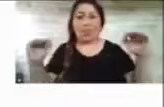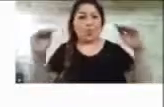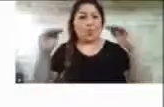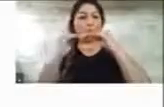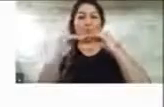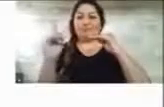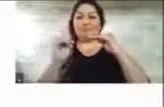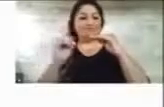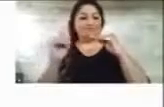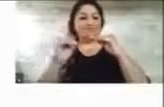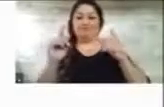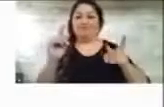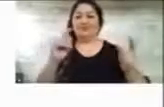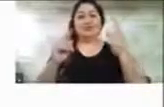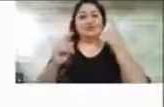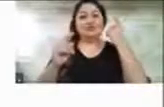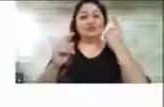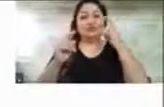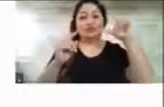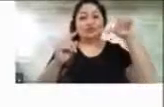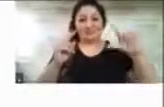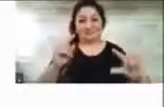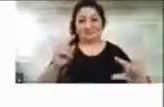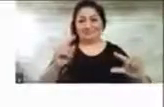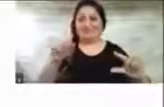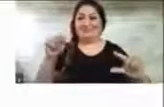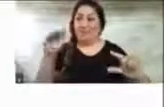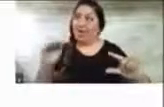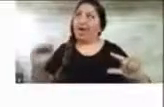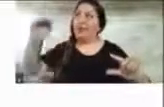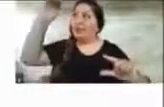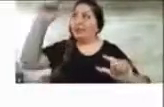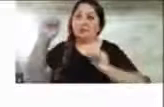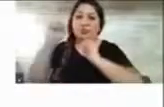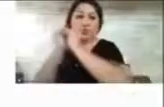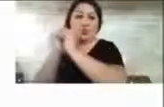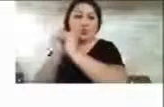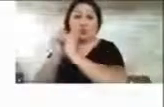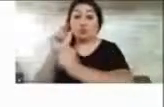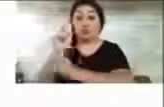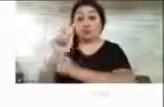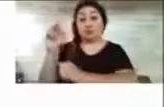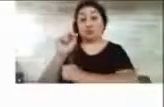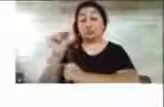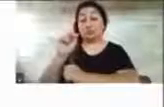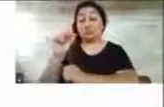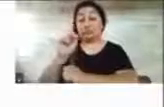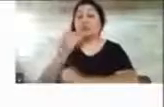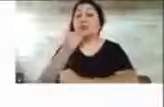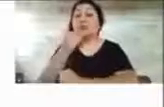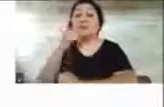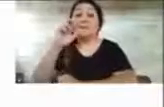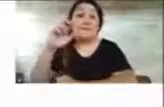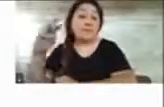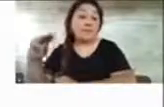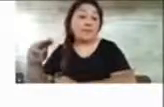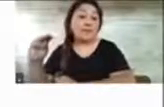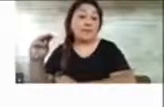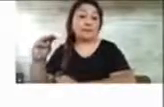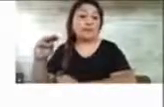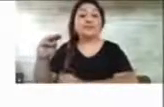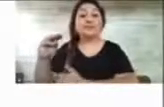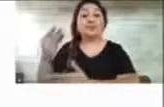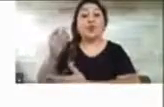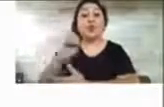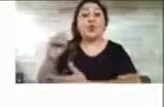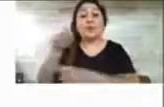la herramienta se utilizaba junto a un adulto, no necesariamente un profesor, sino por ejemplo también un papá, u un otro, que puede ser un